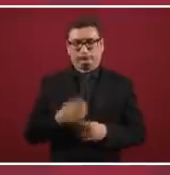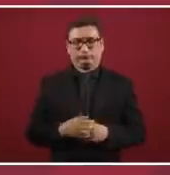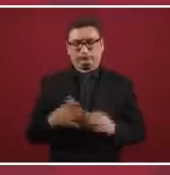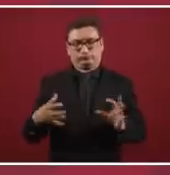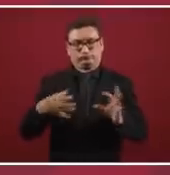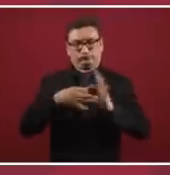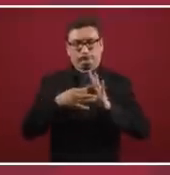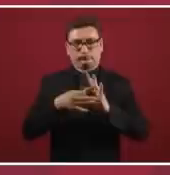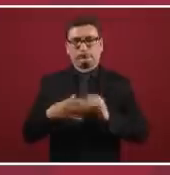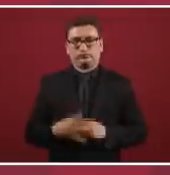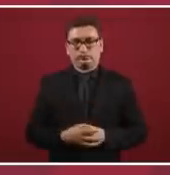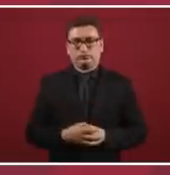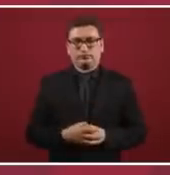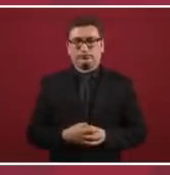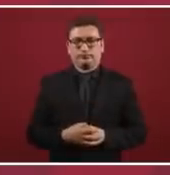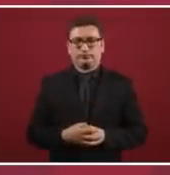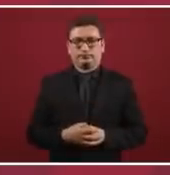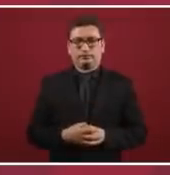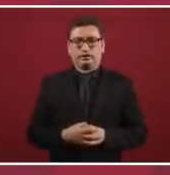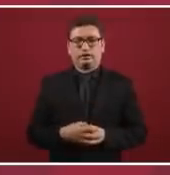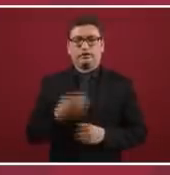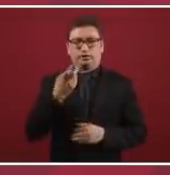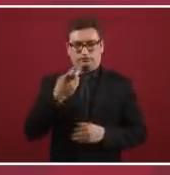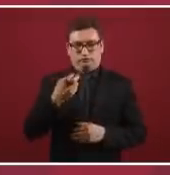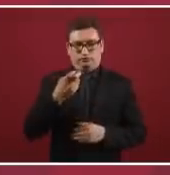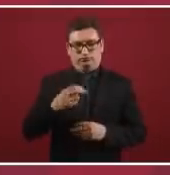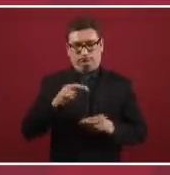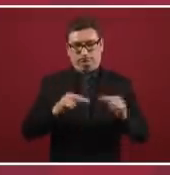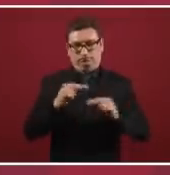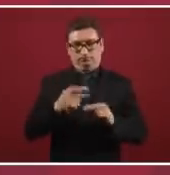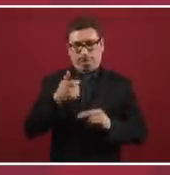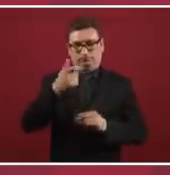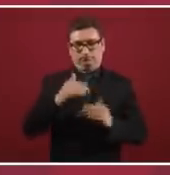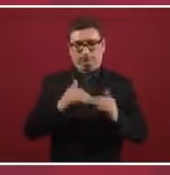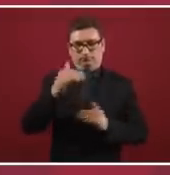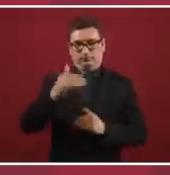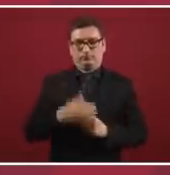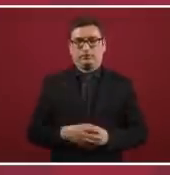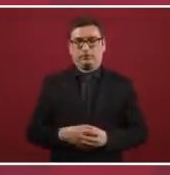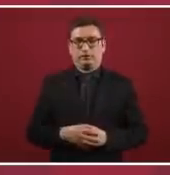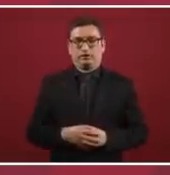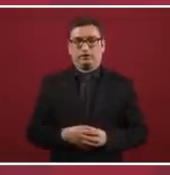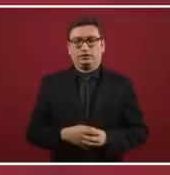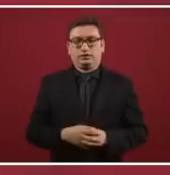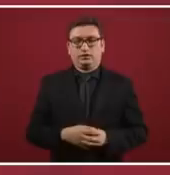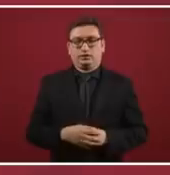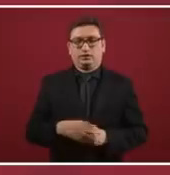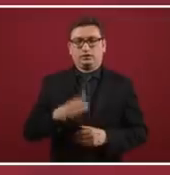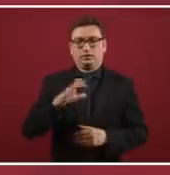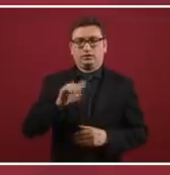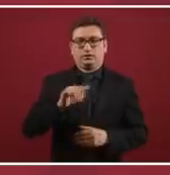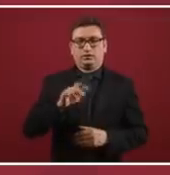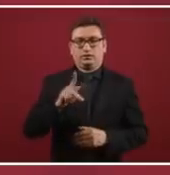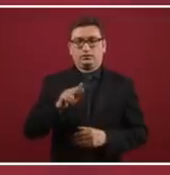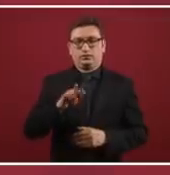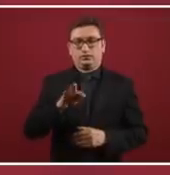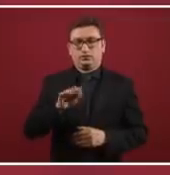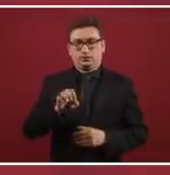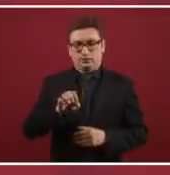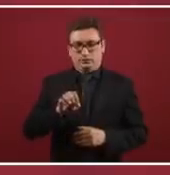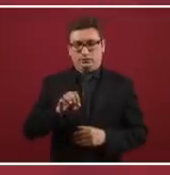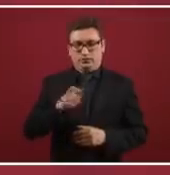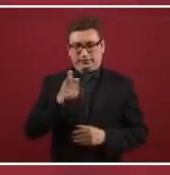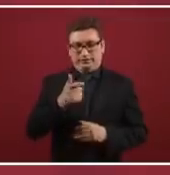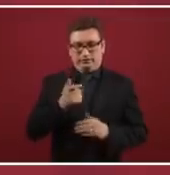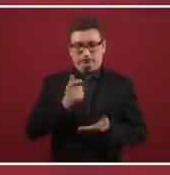Es decir, que eso fue lo que hicieron, aumentar en el caso de Capufe